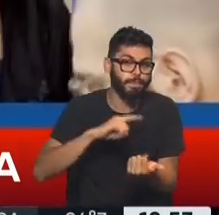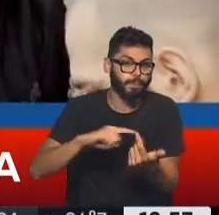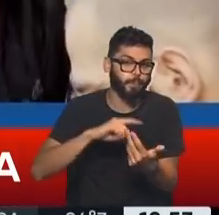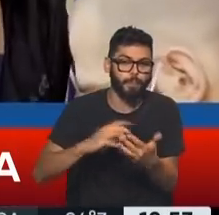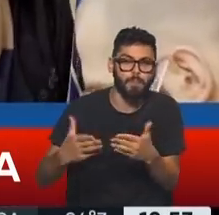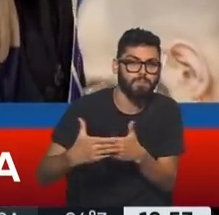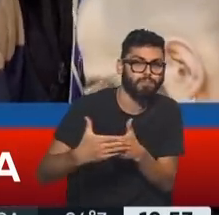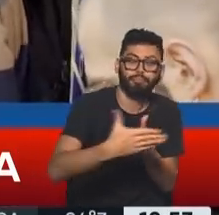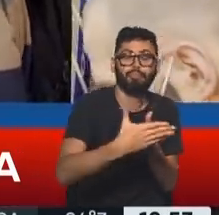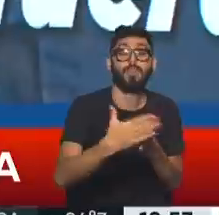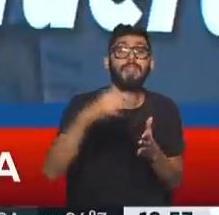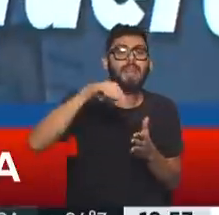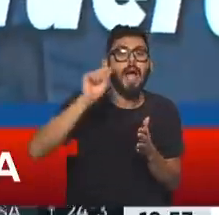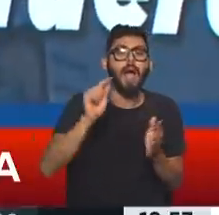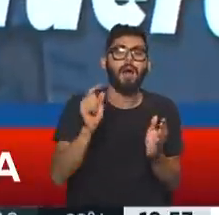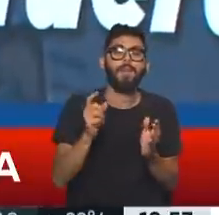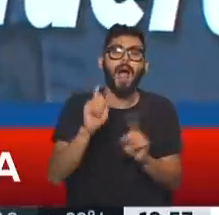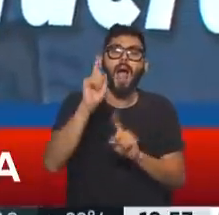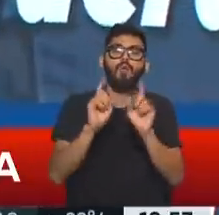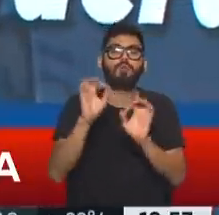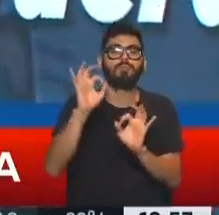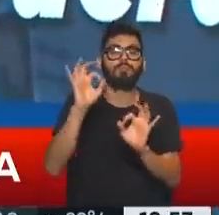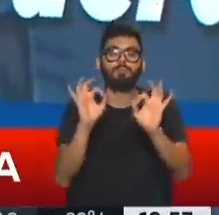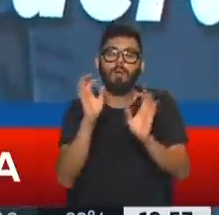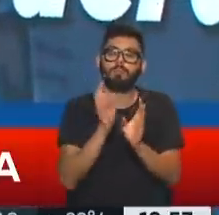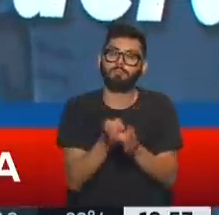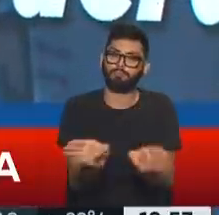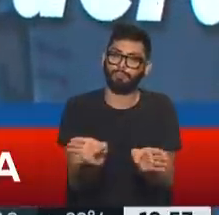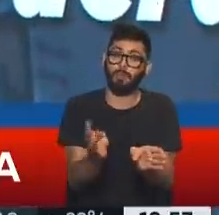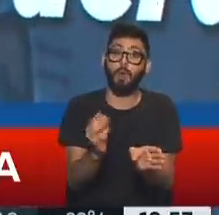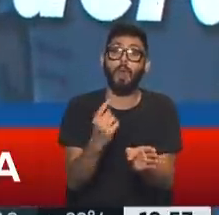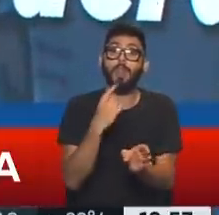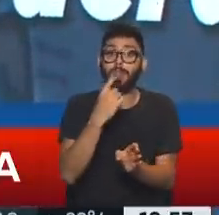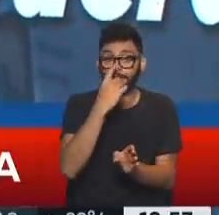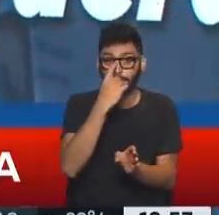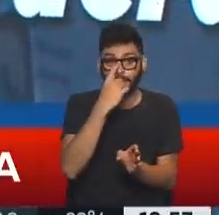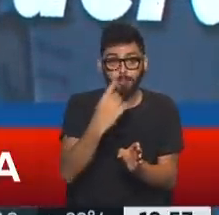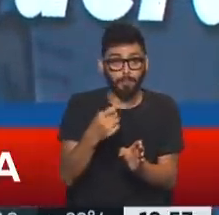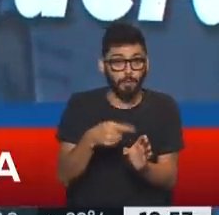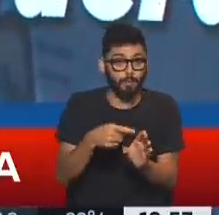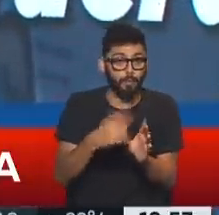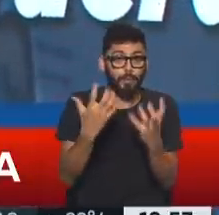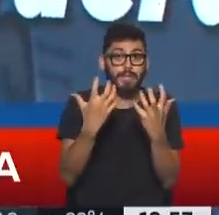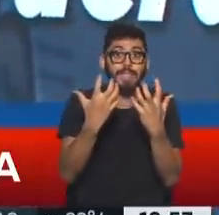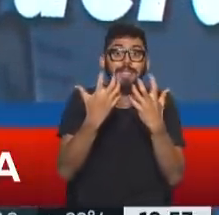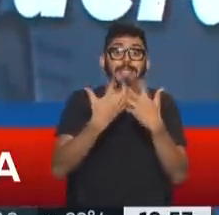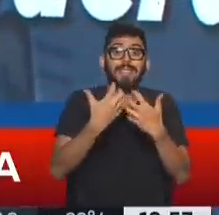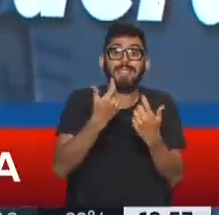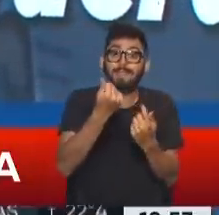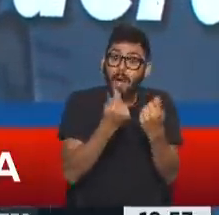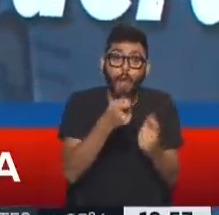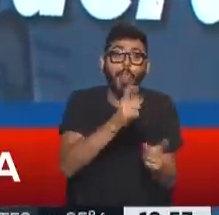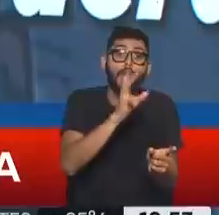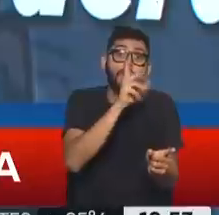un poco el panorama porque hay algunos analistas que dicen esto puede derivar en el colapso del sistema financiero ruso sí